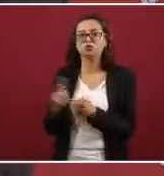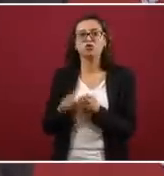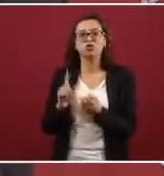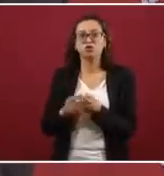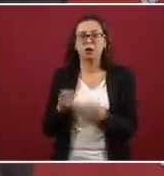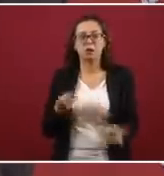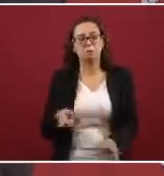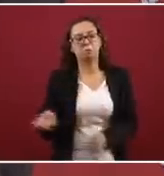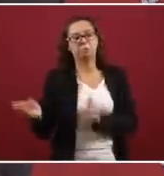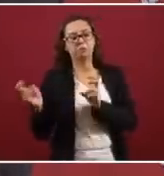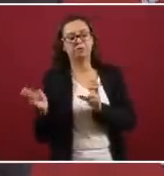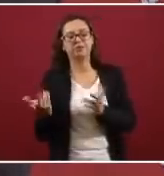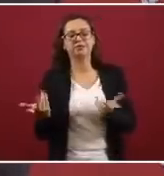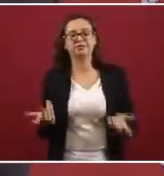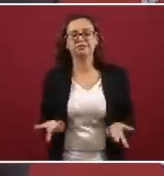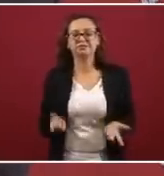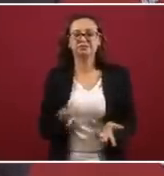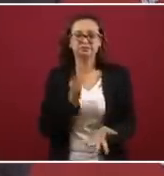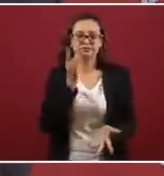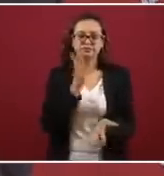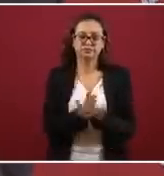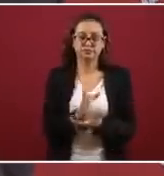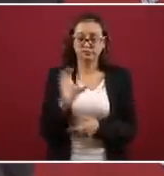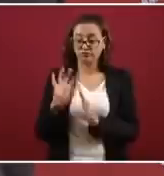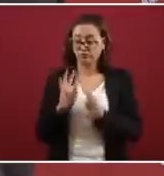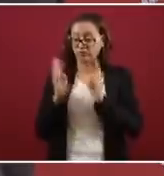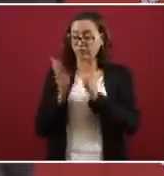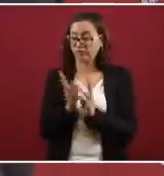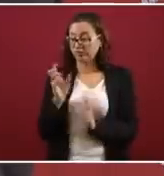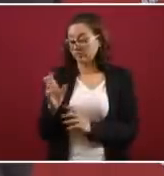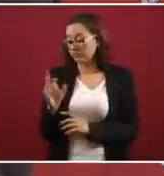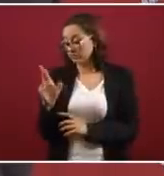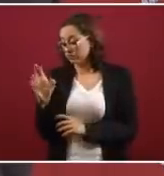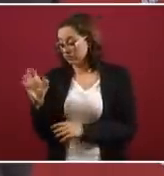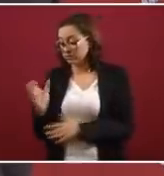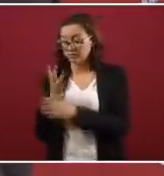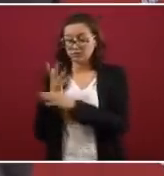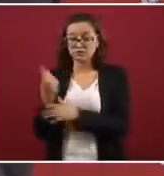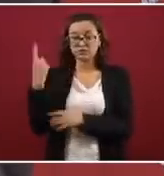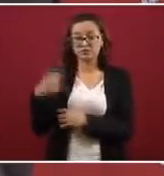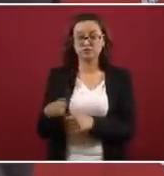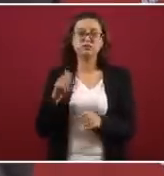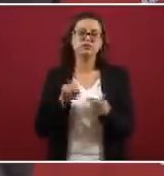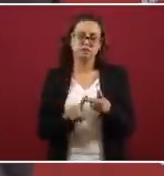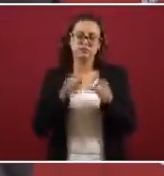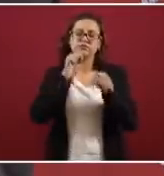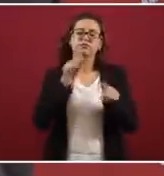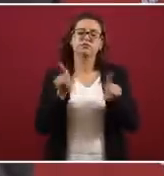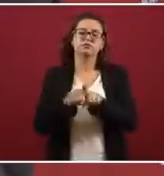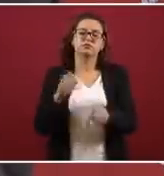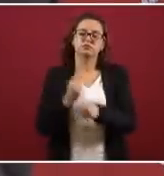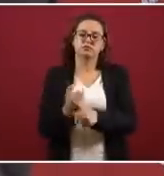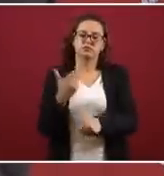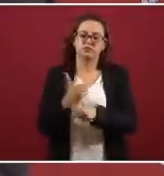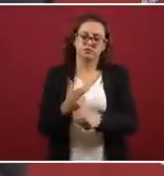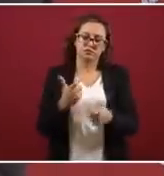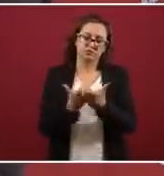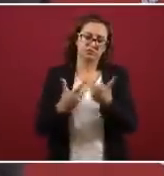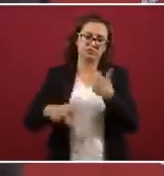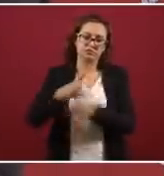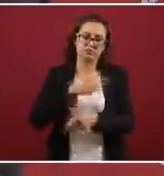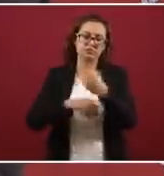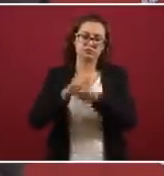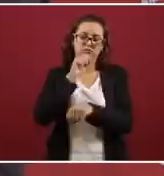no va a ser solo con lo que disponga la CRE, sino también lo que disponga la Secretaría de Economía a través de las normas